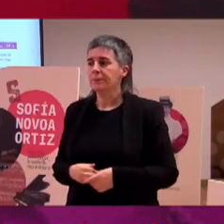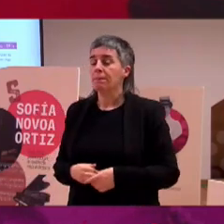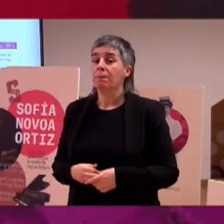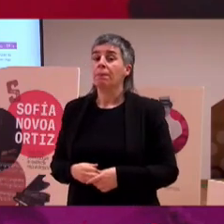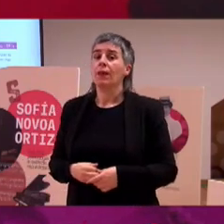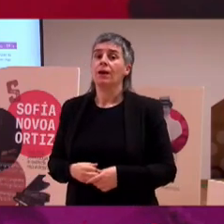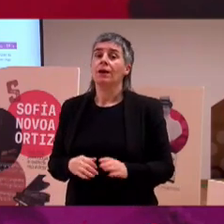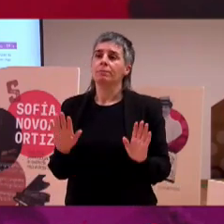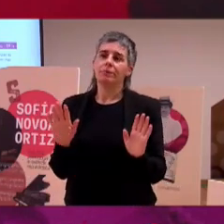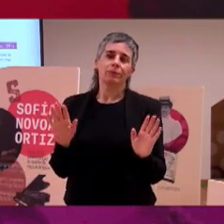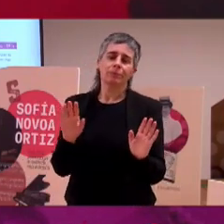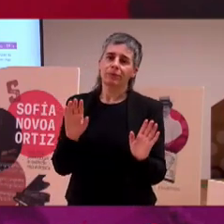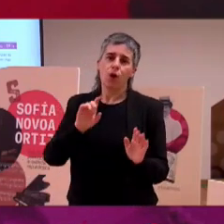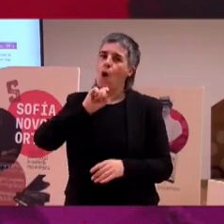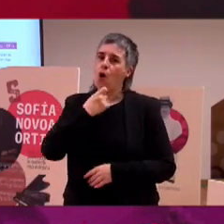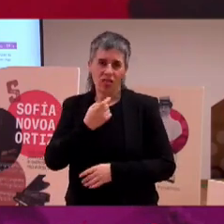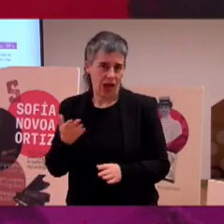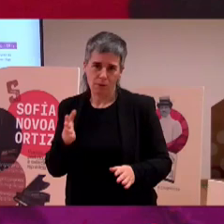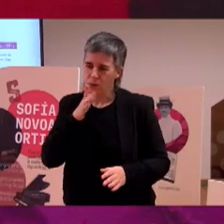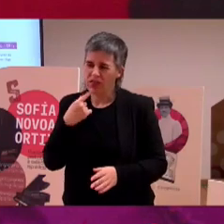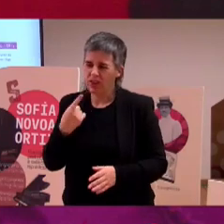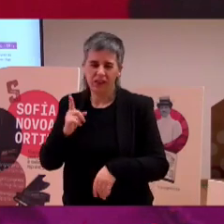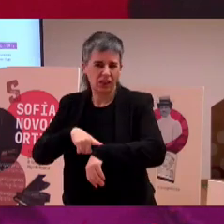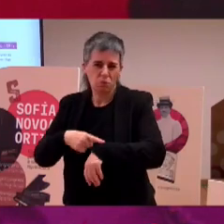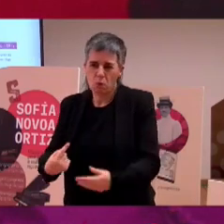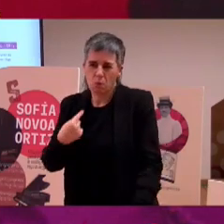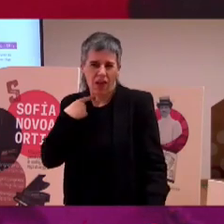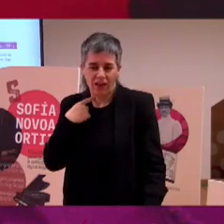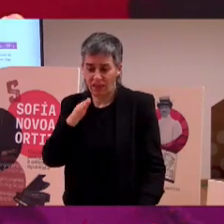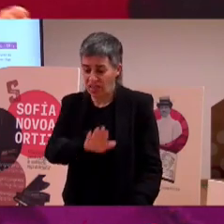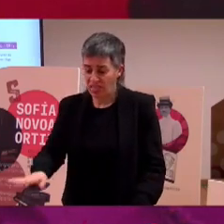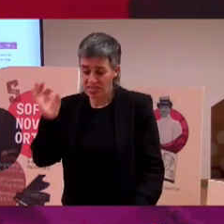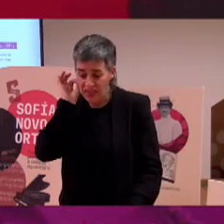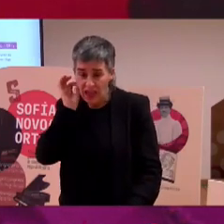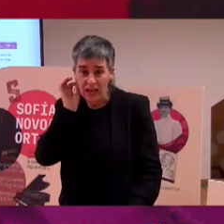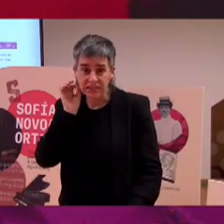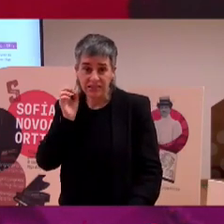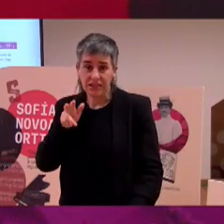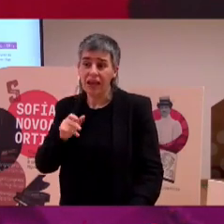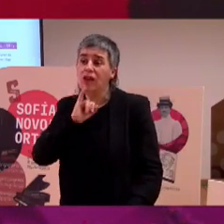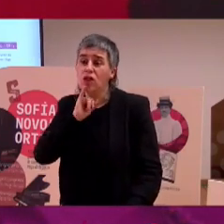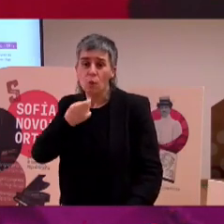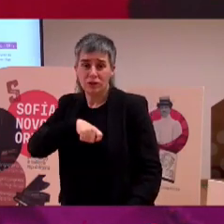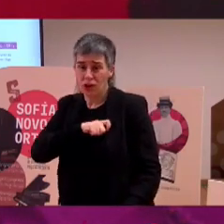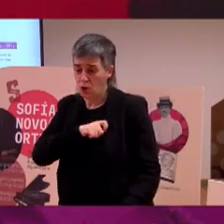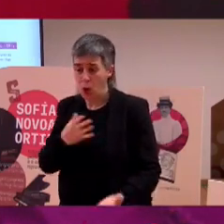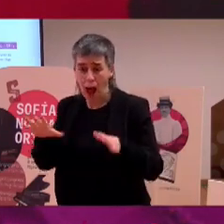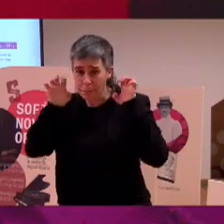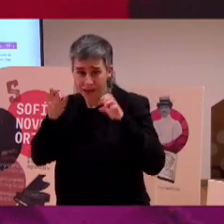York. Y odiaba porque decía que era perder el tiempo con niñas que no quieren saber español y que lo destrozan.